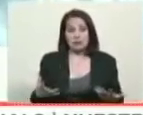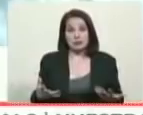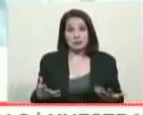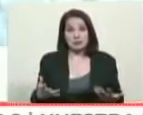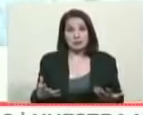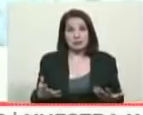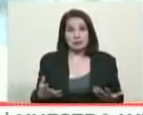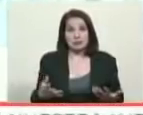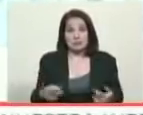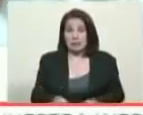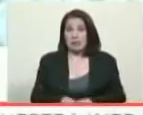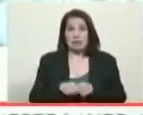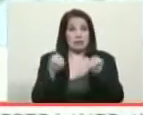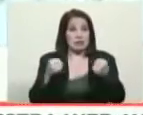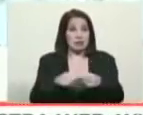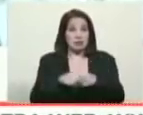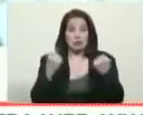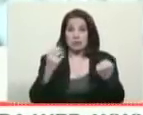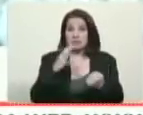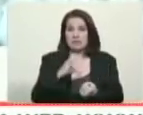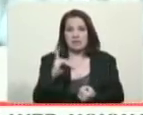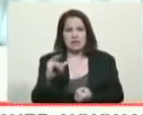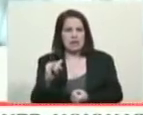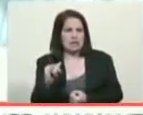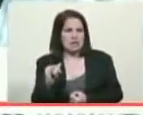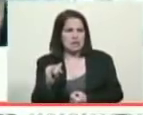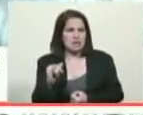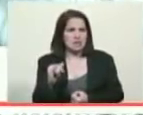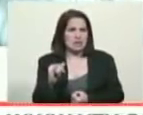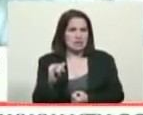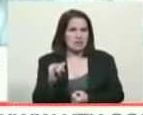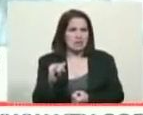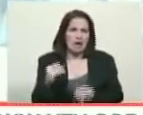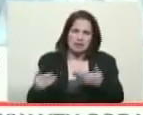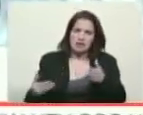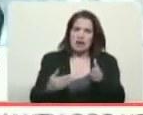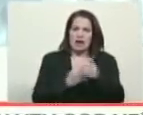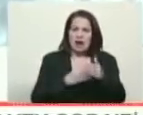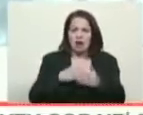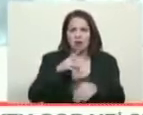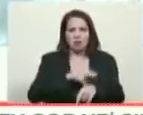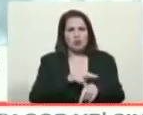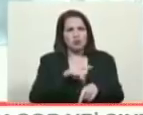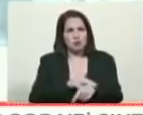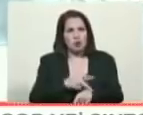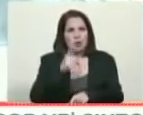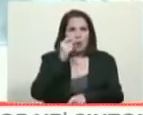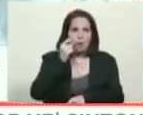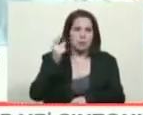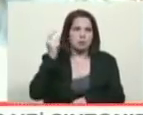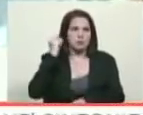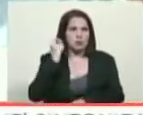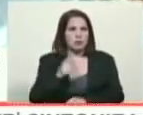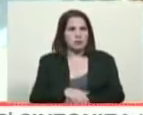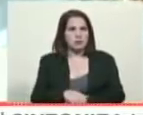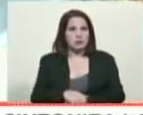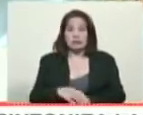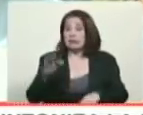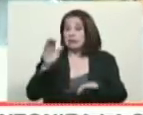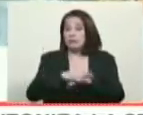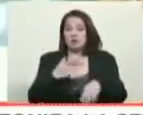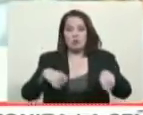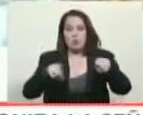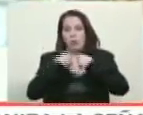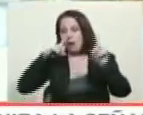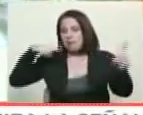a destruir los cede y atacar a los medios a las médicas porque es la venganza